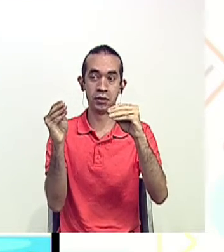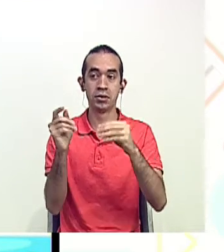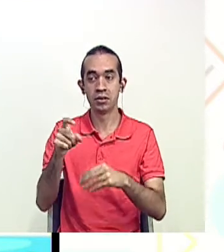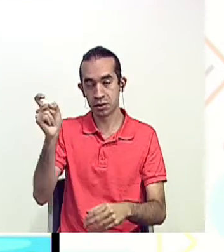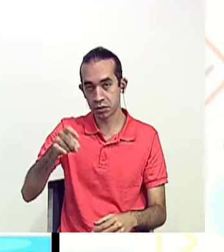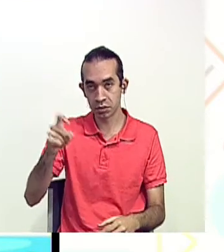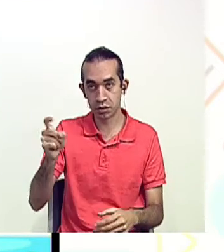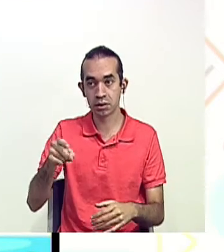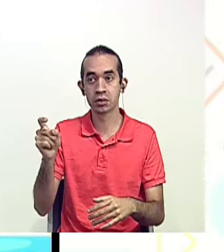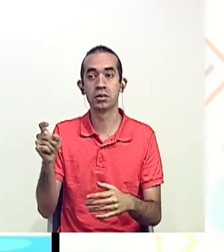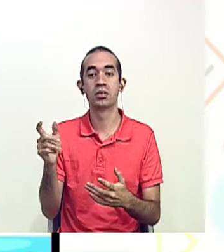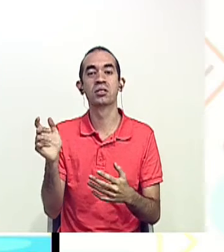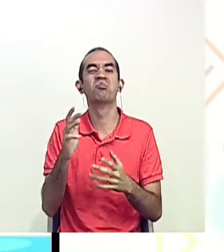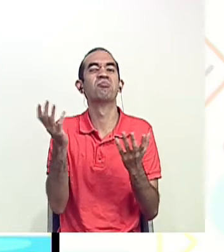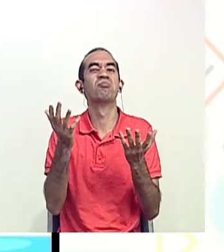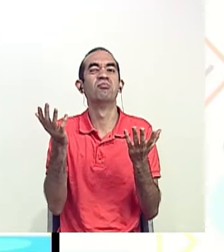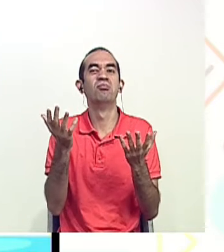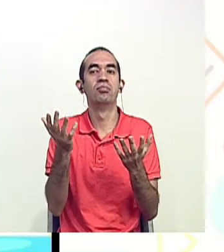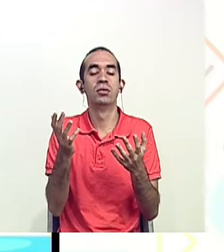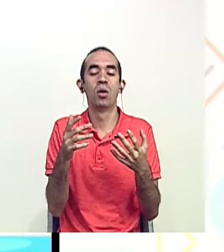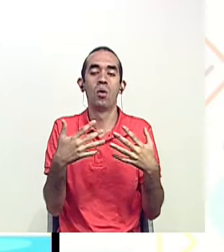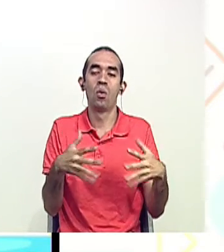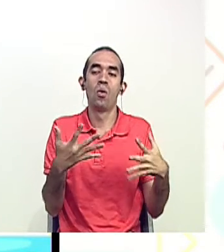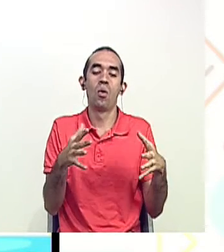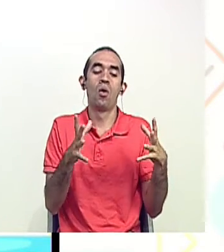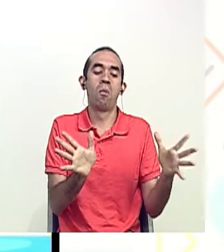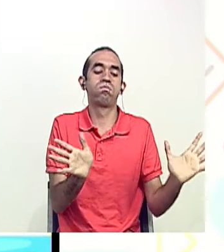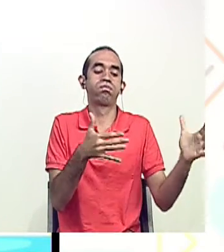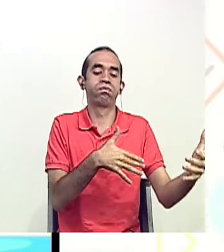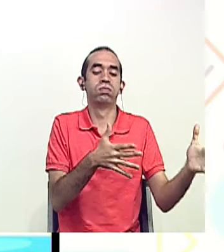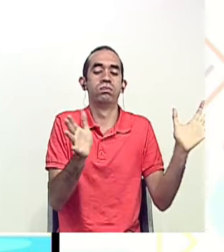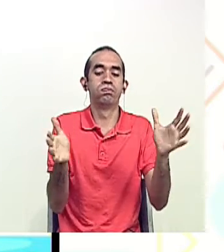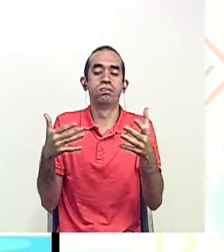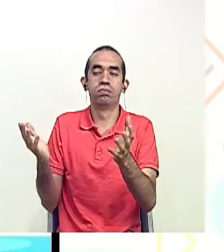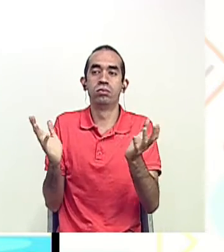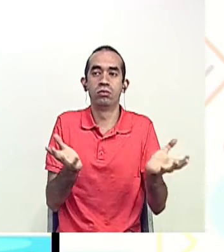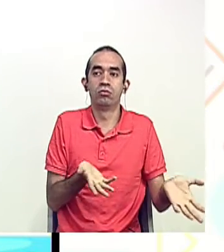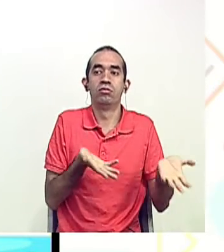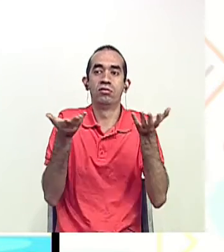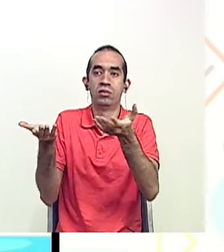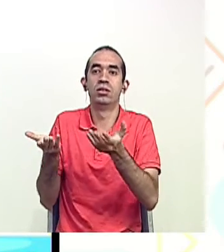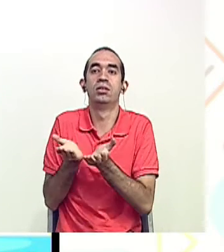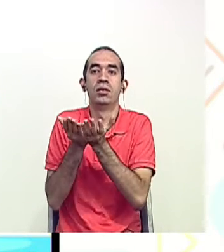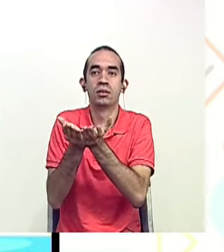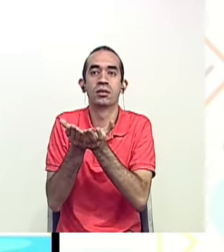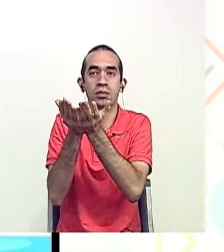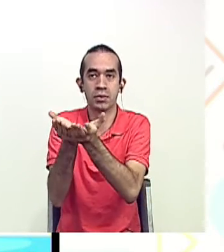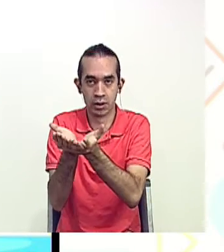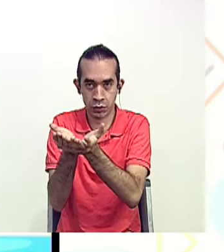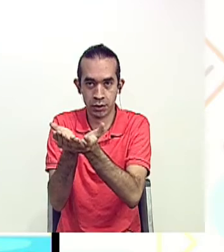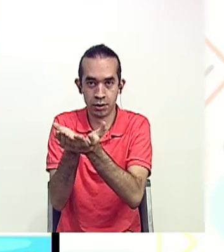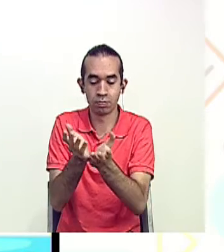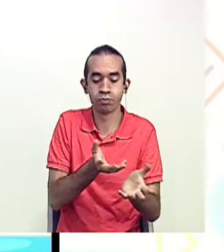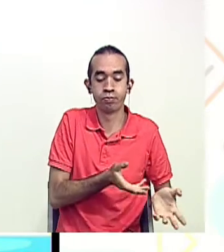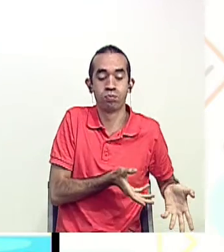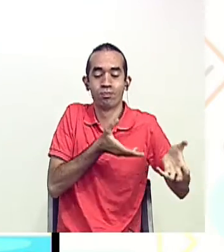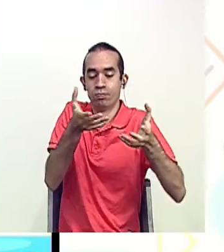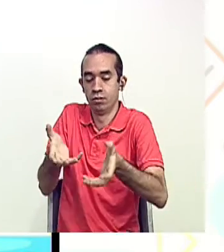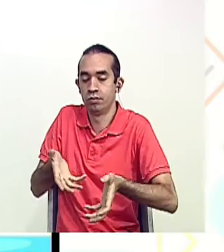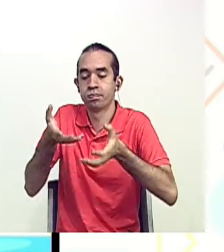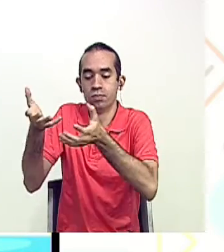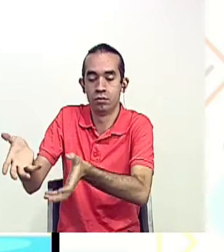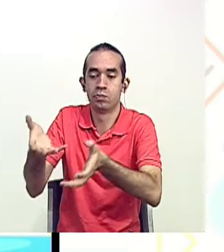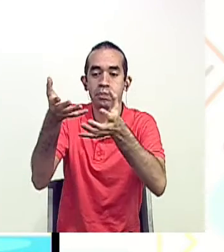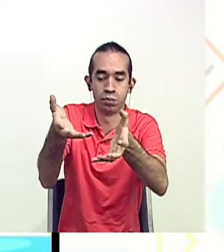necesitaba enviar su valiosa mercancía en este barco. Entonces,